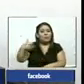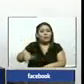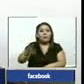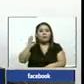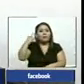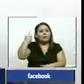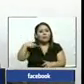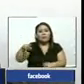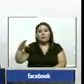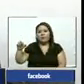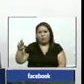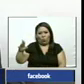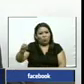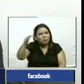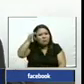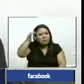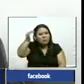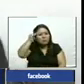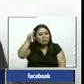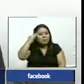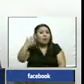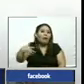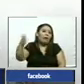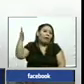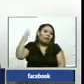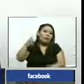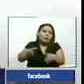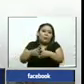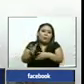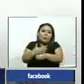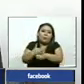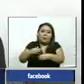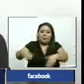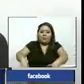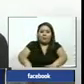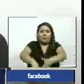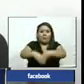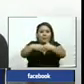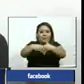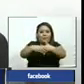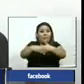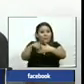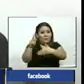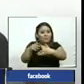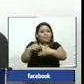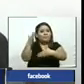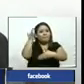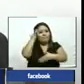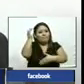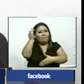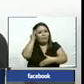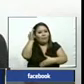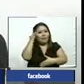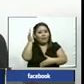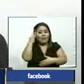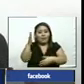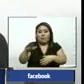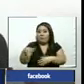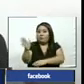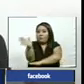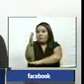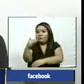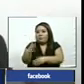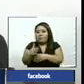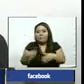histórico Ciro Cruz Cepeda. Ustedes se recordarán cuando Concertación era Conciliación, aunque bajo, pues decíamos, la bandera política